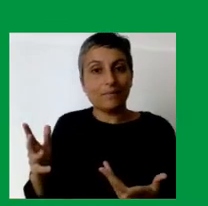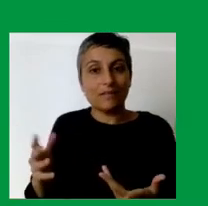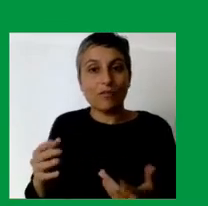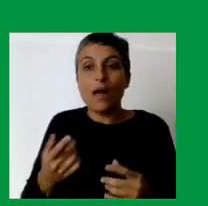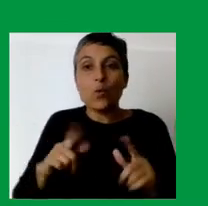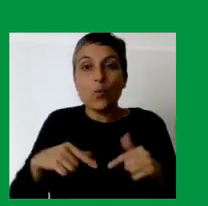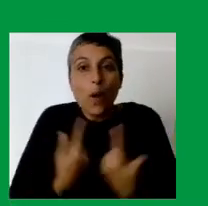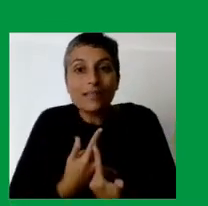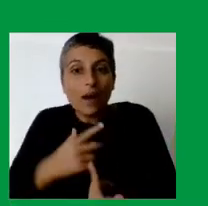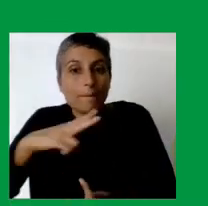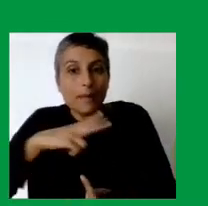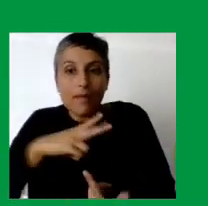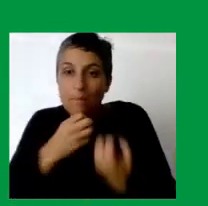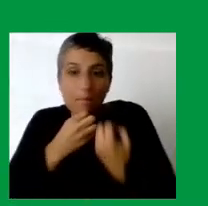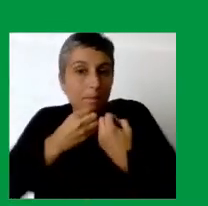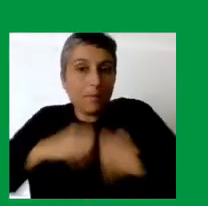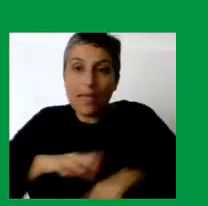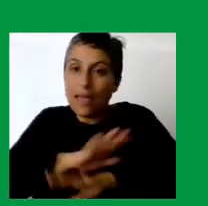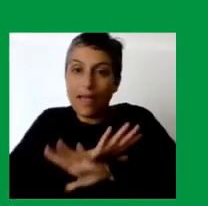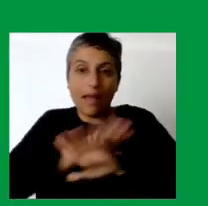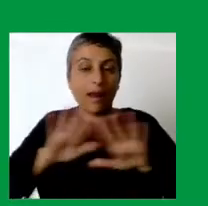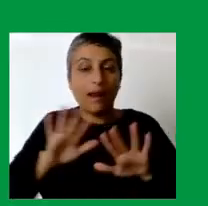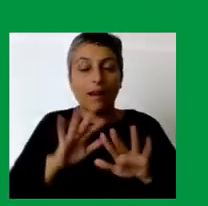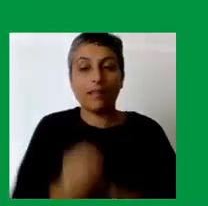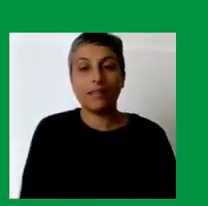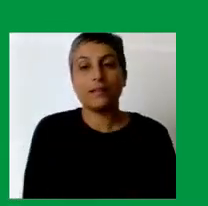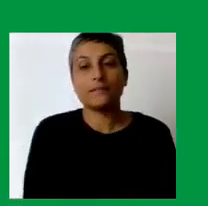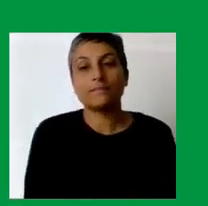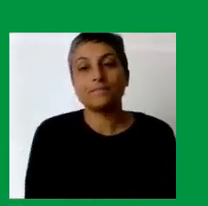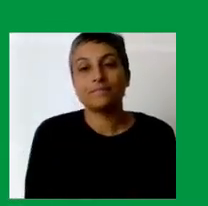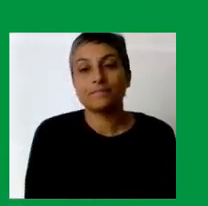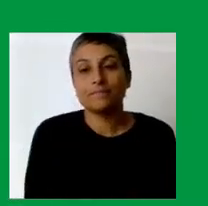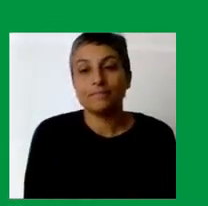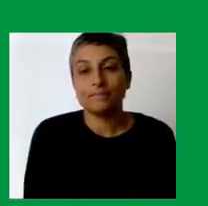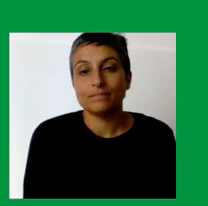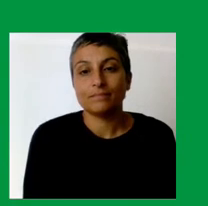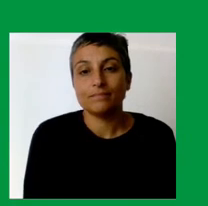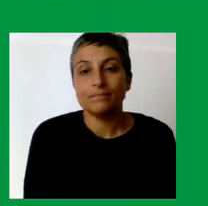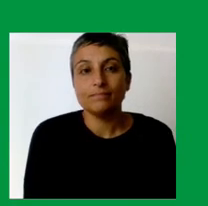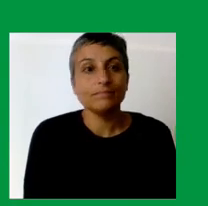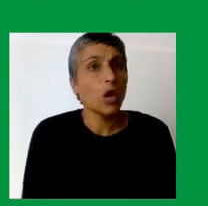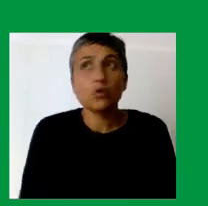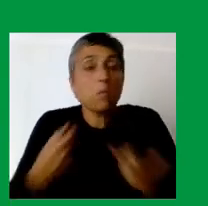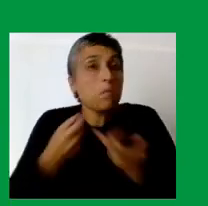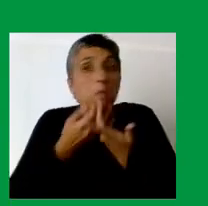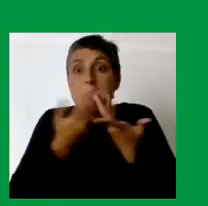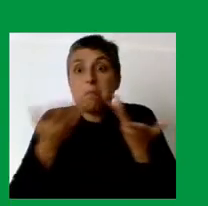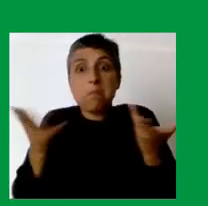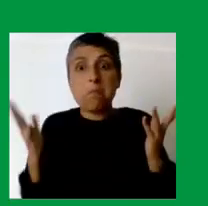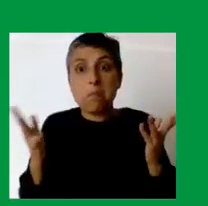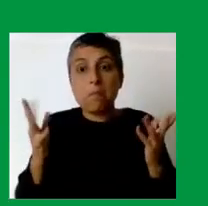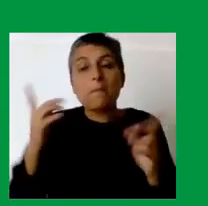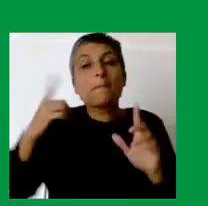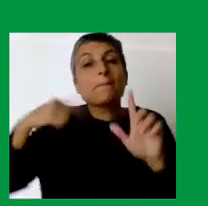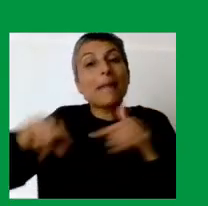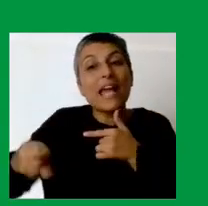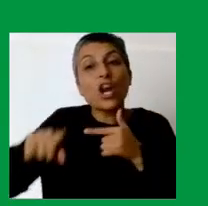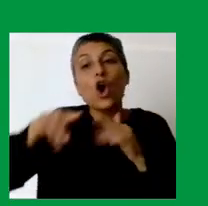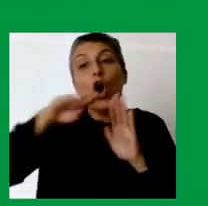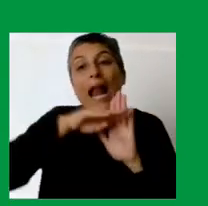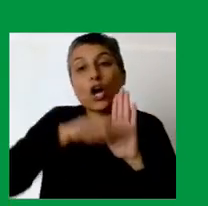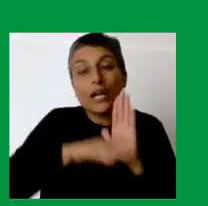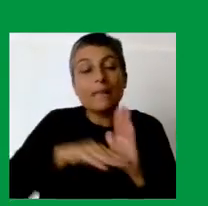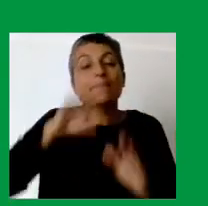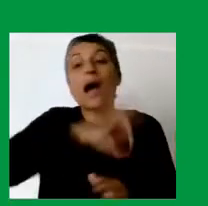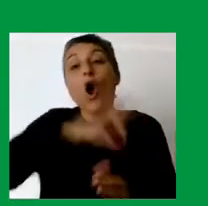intimidad, nuestra privacidad, somos completamente transparentes, mientras que los algoritmos y los